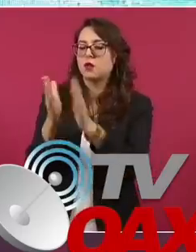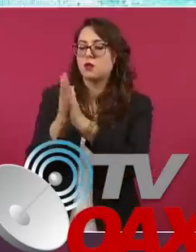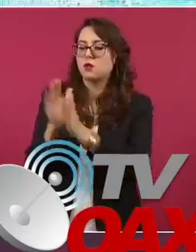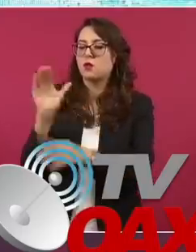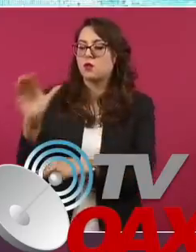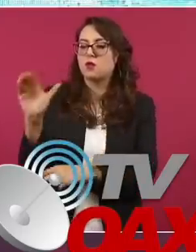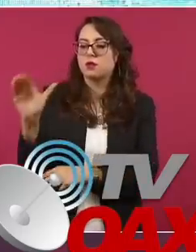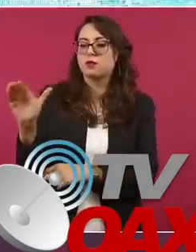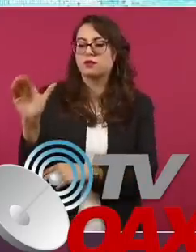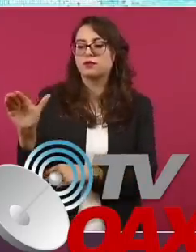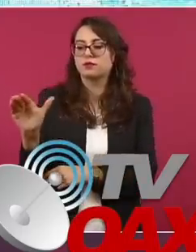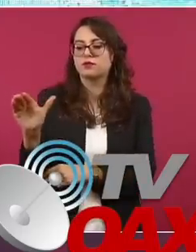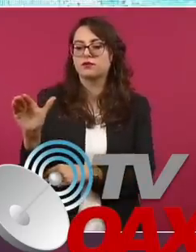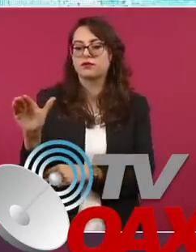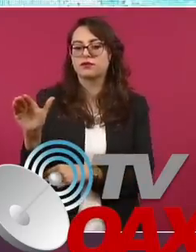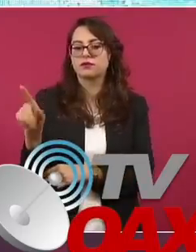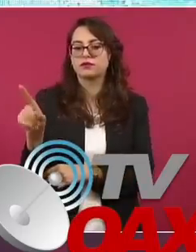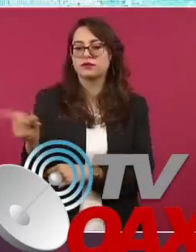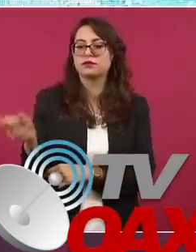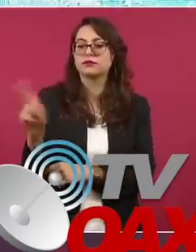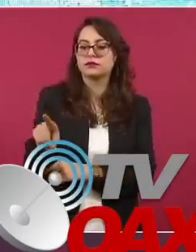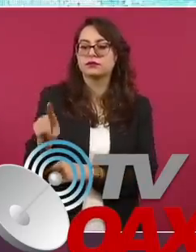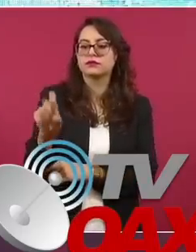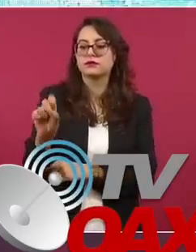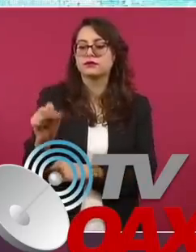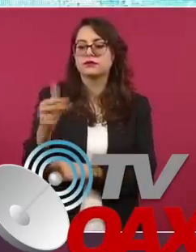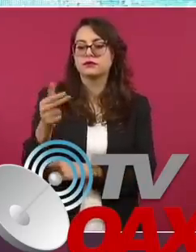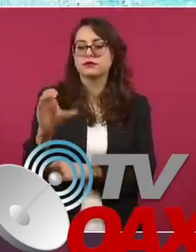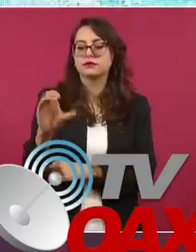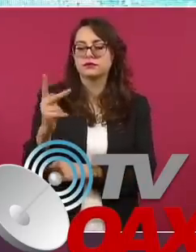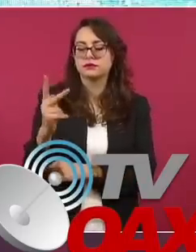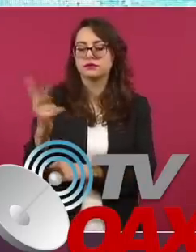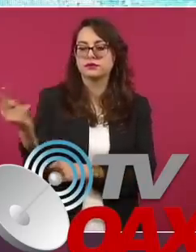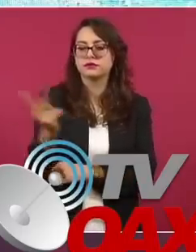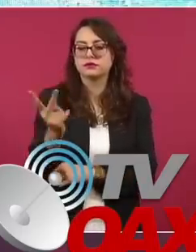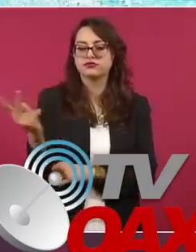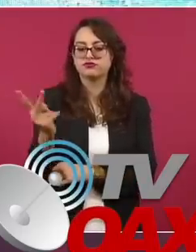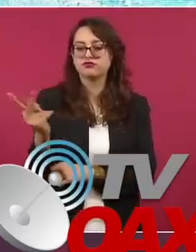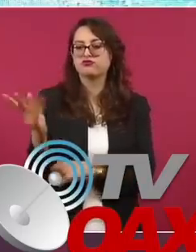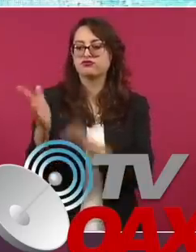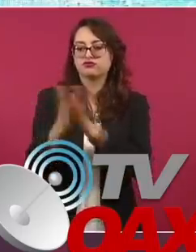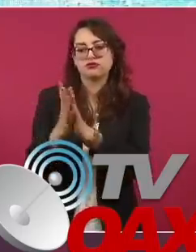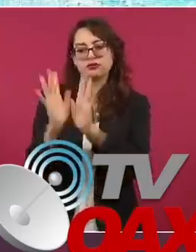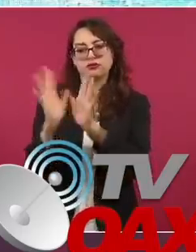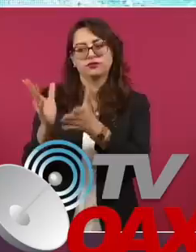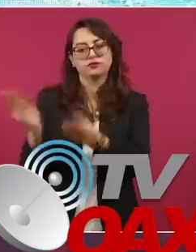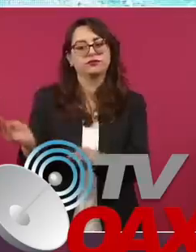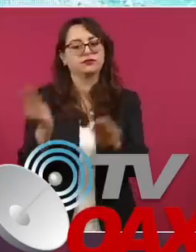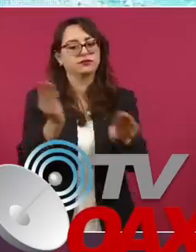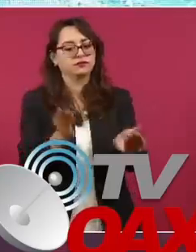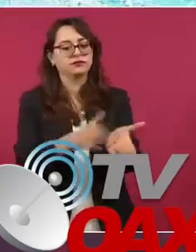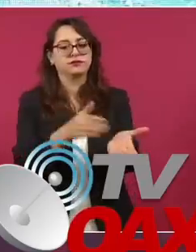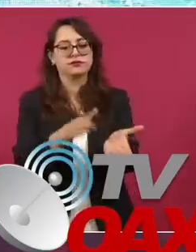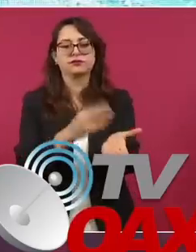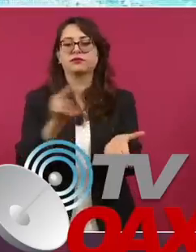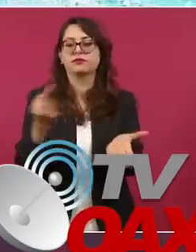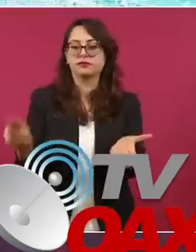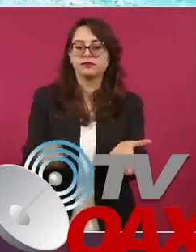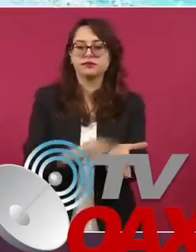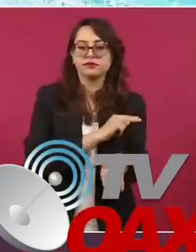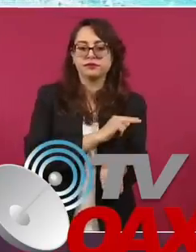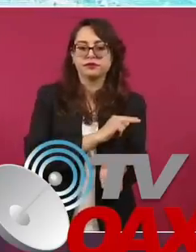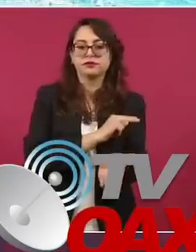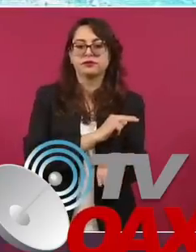él y el secretario de Hacienda y el secretario de Gobernación. Entonces, les pedí ya, llegué a un acuerdo. Lo único que